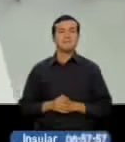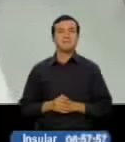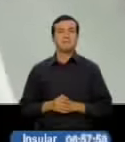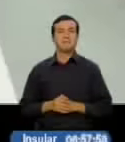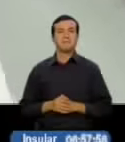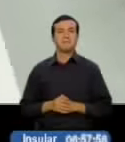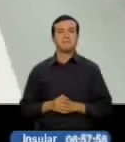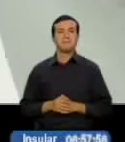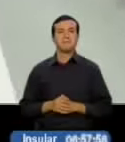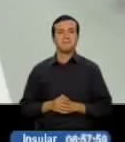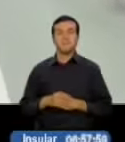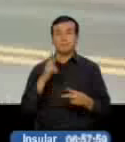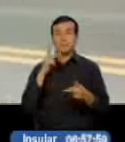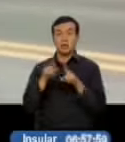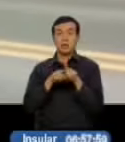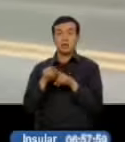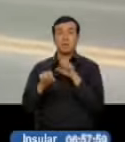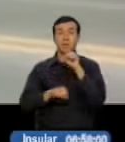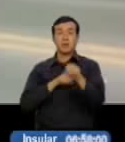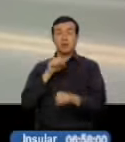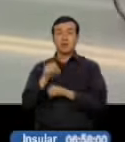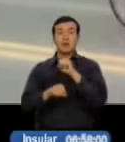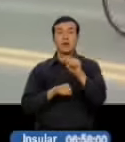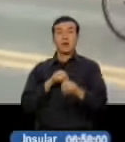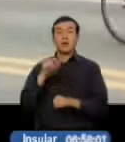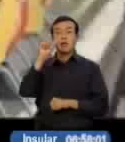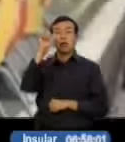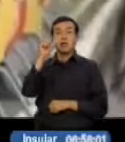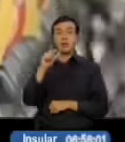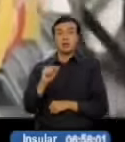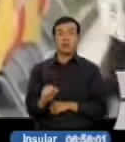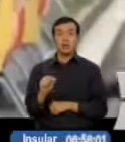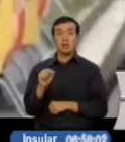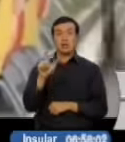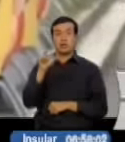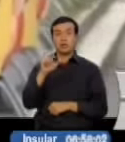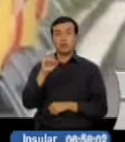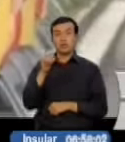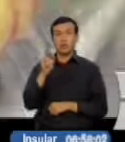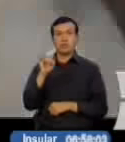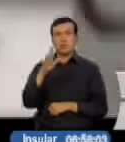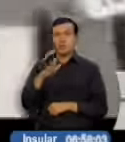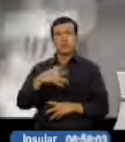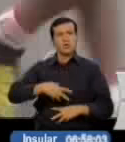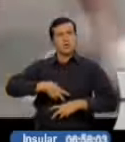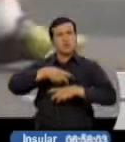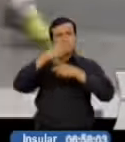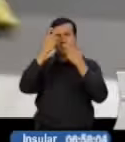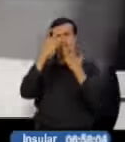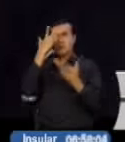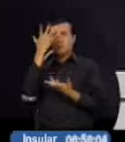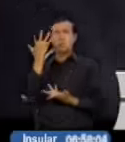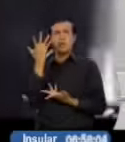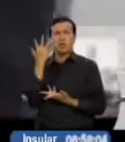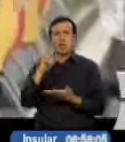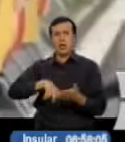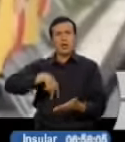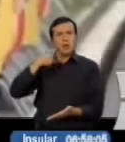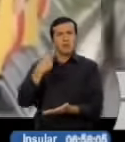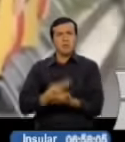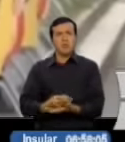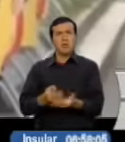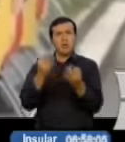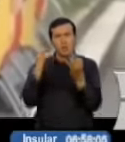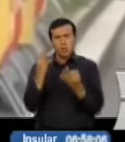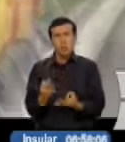Mientras tanto, nos vamos a la carrera ciclística de Milán, donde Jeremy Santucci perdió la paciencia después de una caída cuando iba